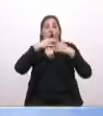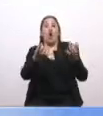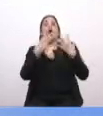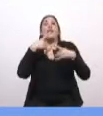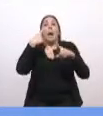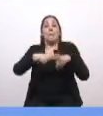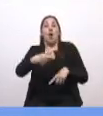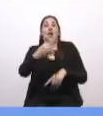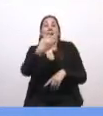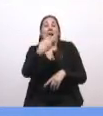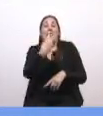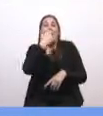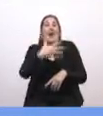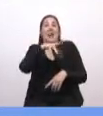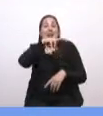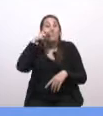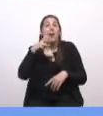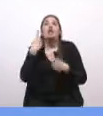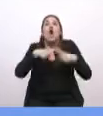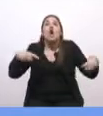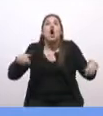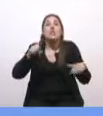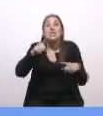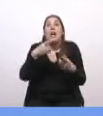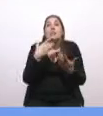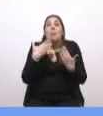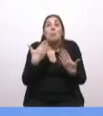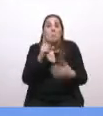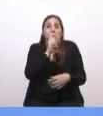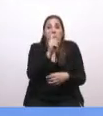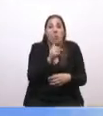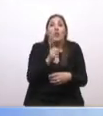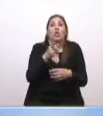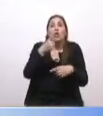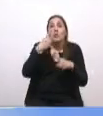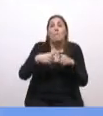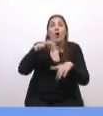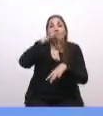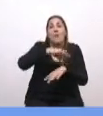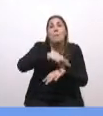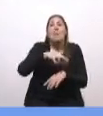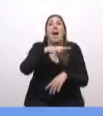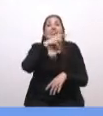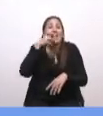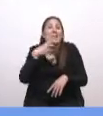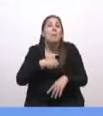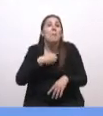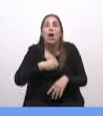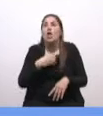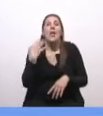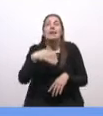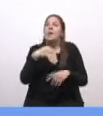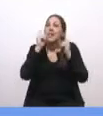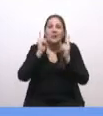todo lo que contribuye a justamente a que seamos más vulnerables frente a enfermedades respiratorias tiene que ser